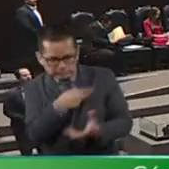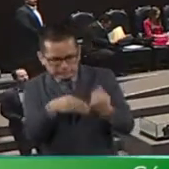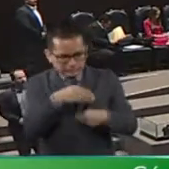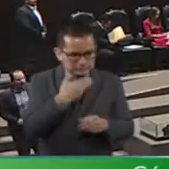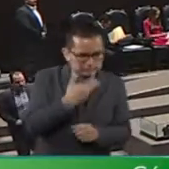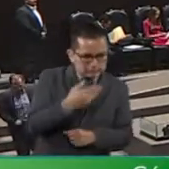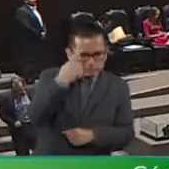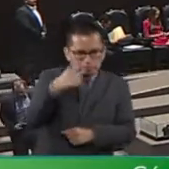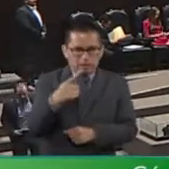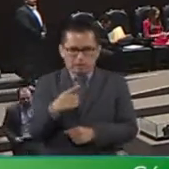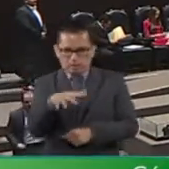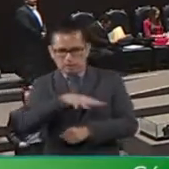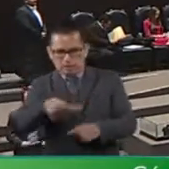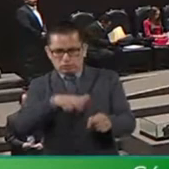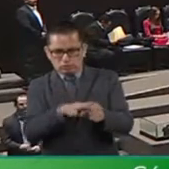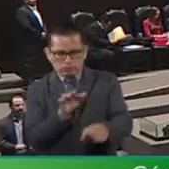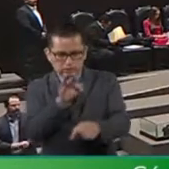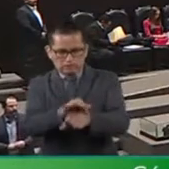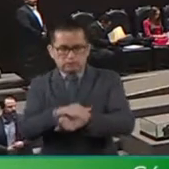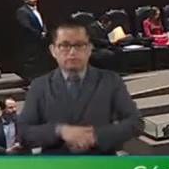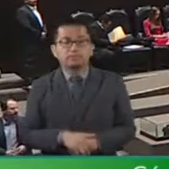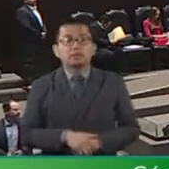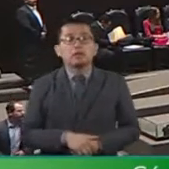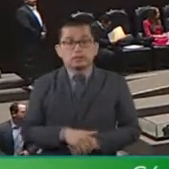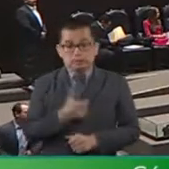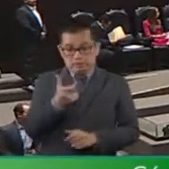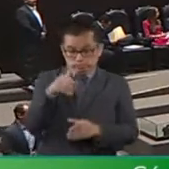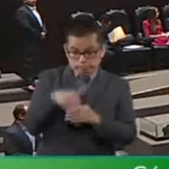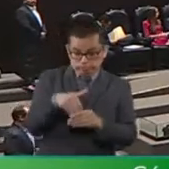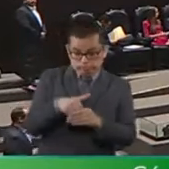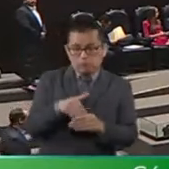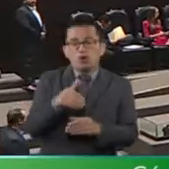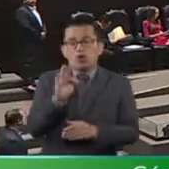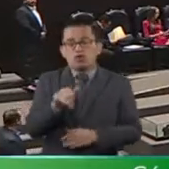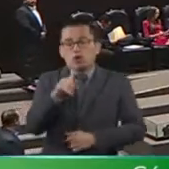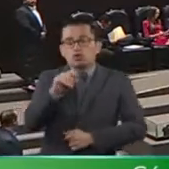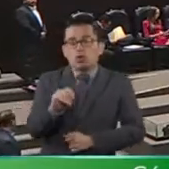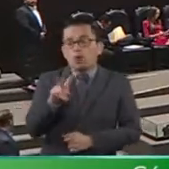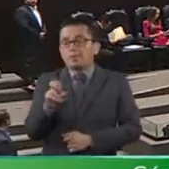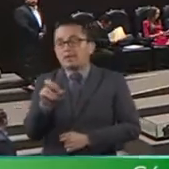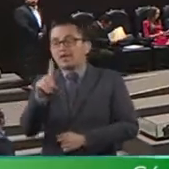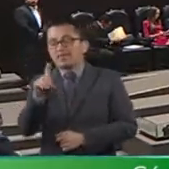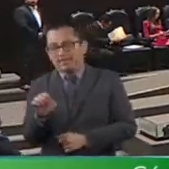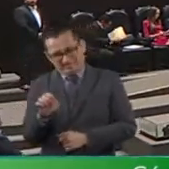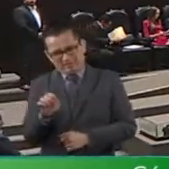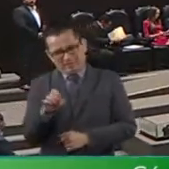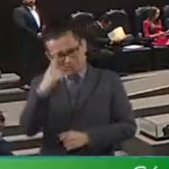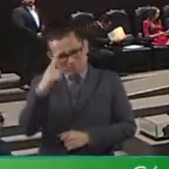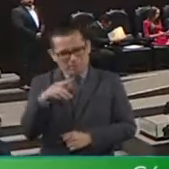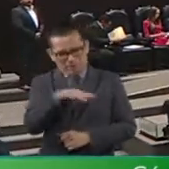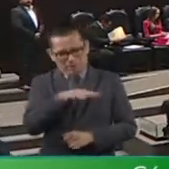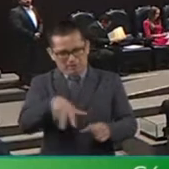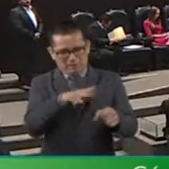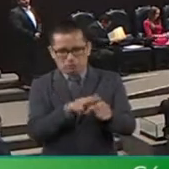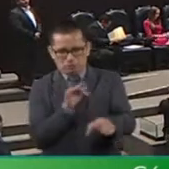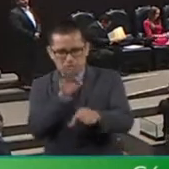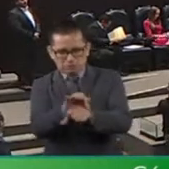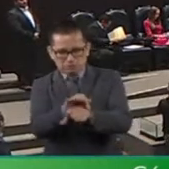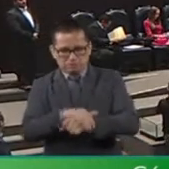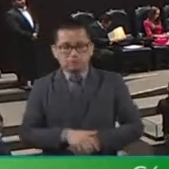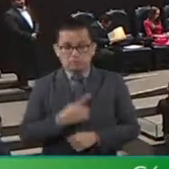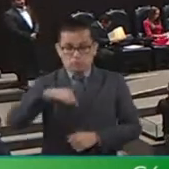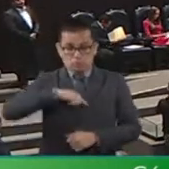México, con el primer fondo verde para la resiliencia climática. Si queremos salvar el medio ambiente, tenemos que hablar